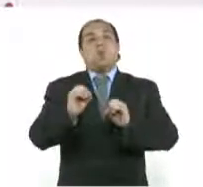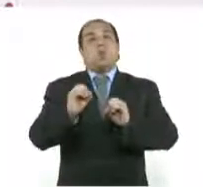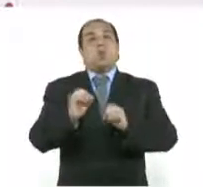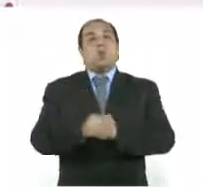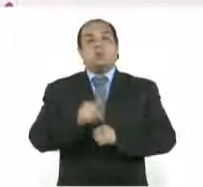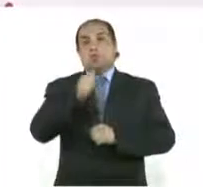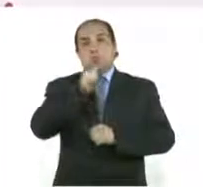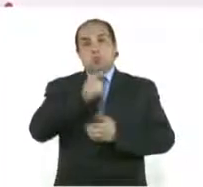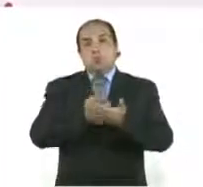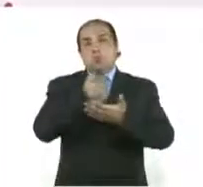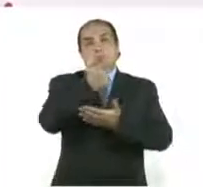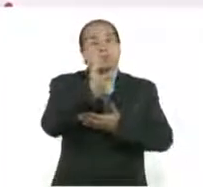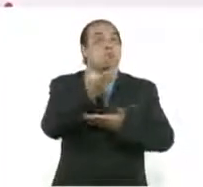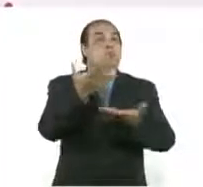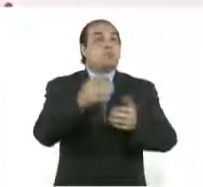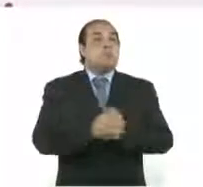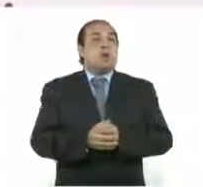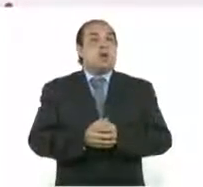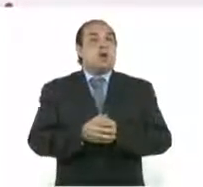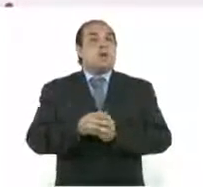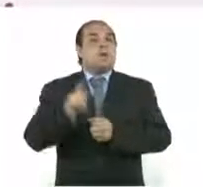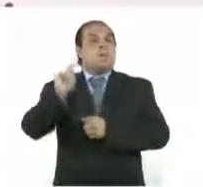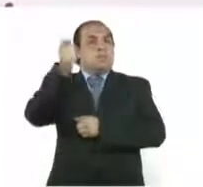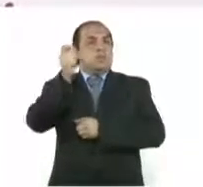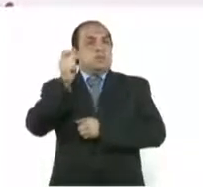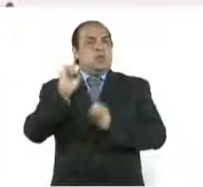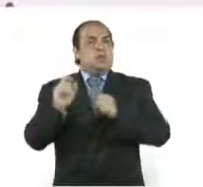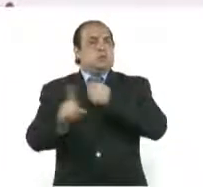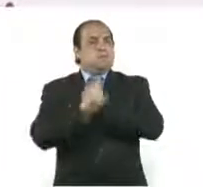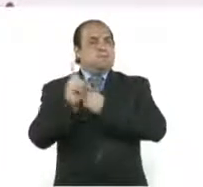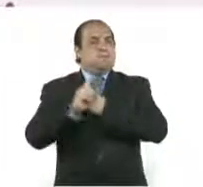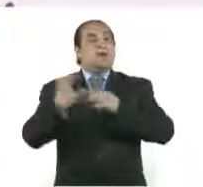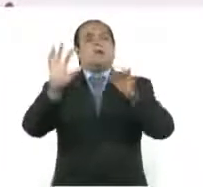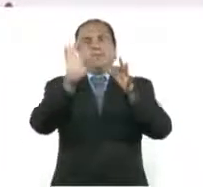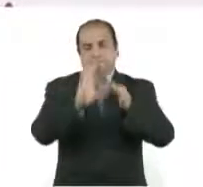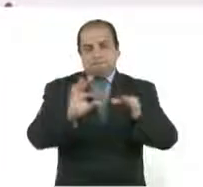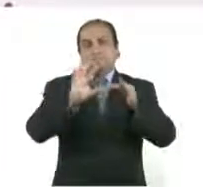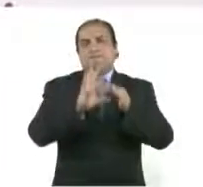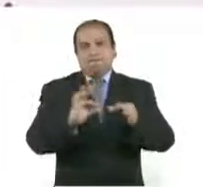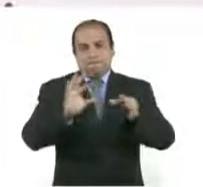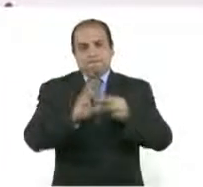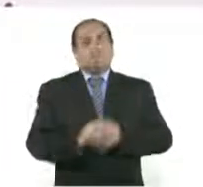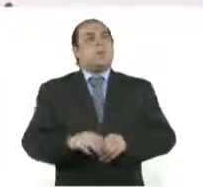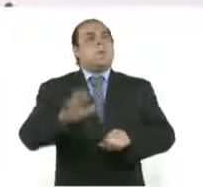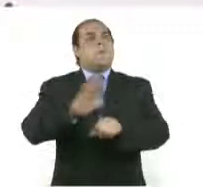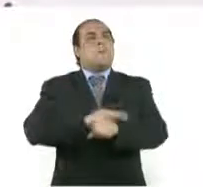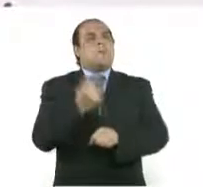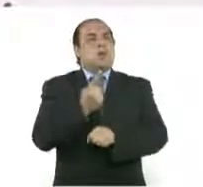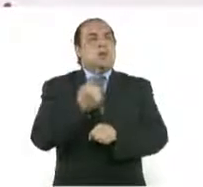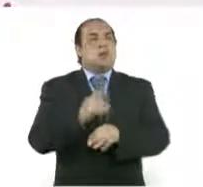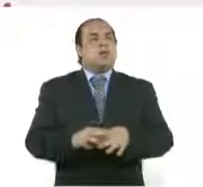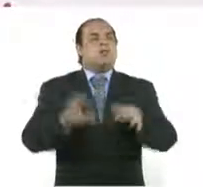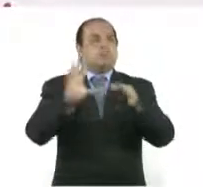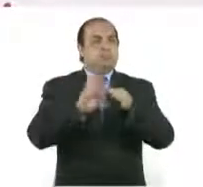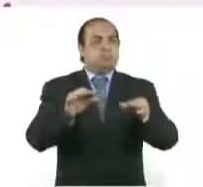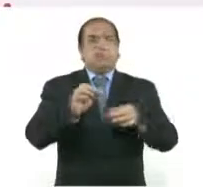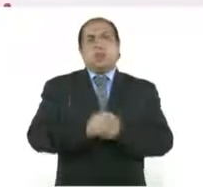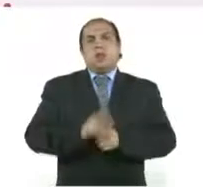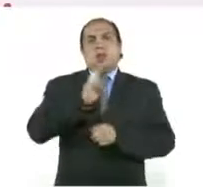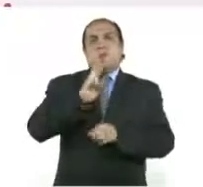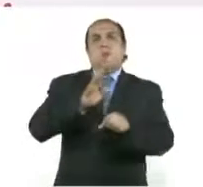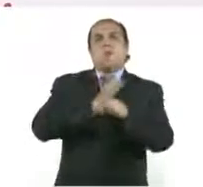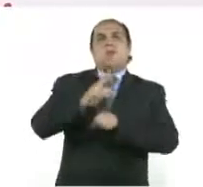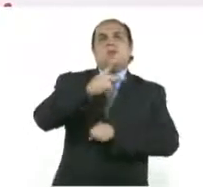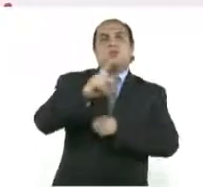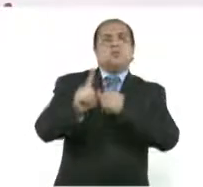pensión o algún problema, se les informa por qué y se les da orientación y también solución a su problema. Y